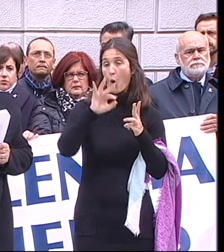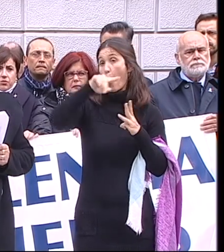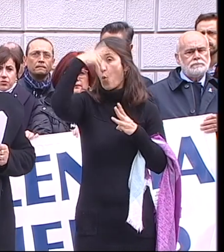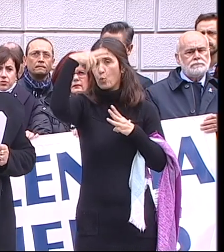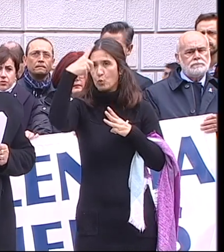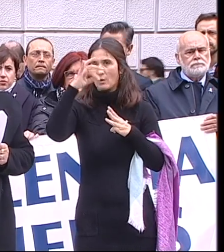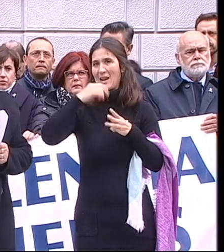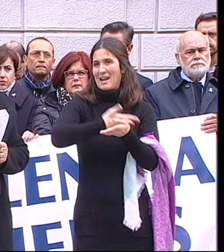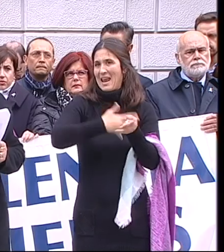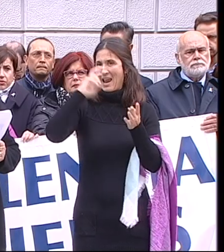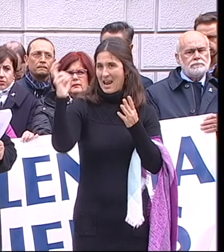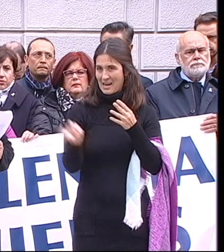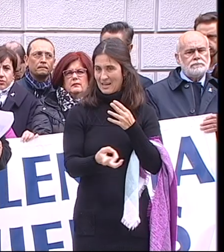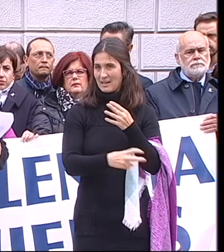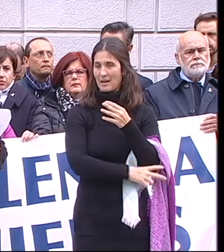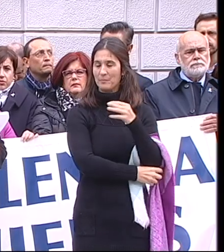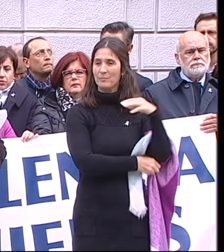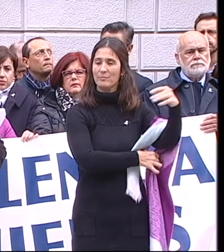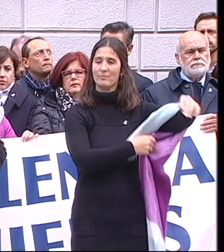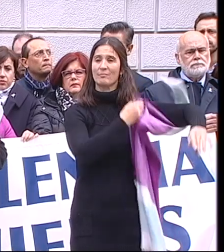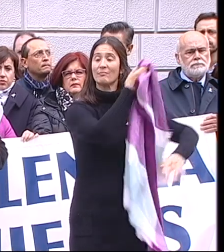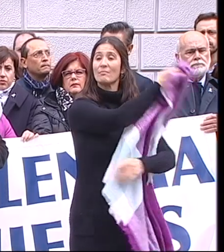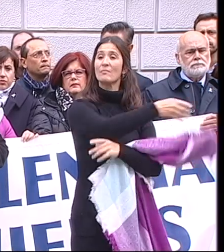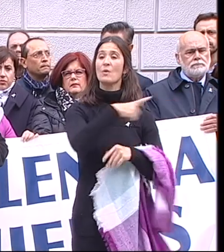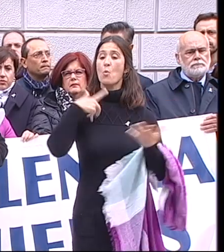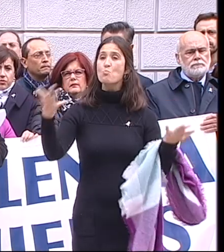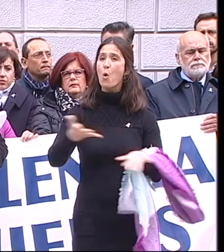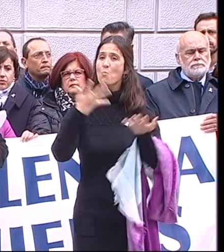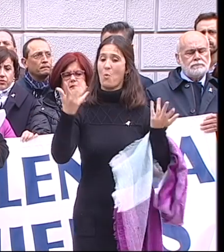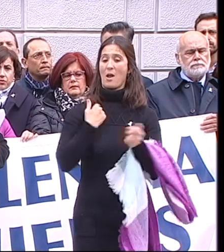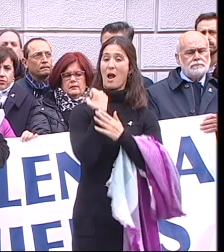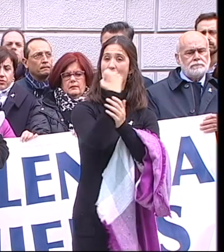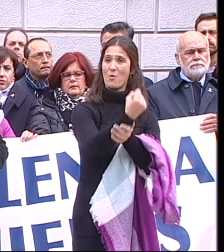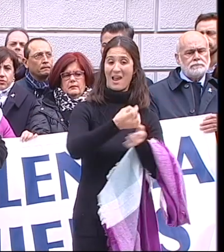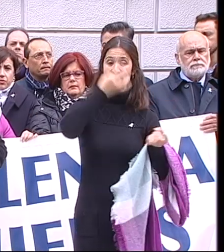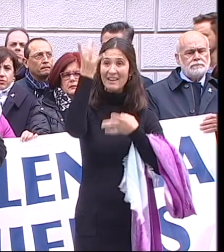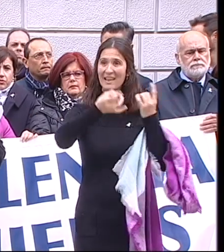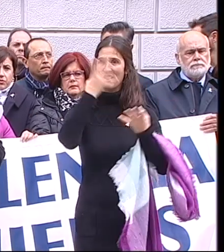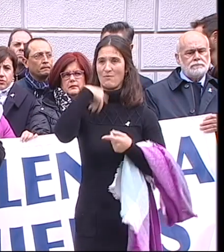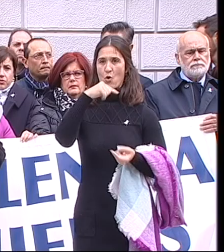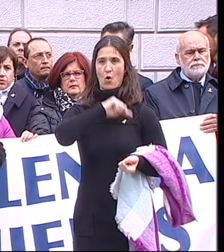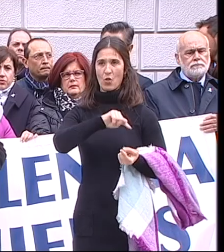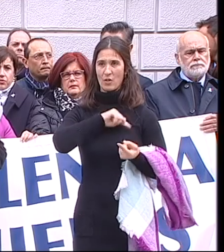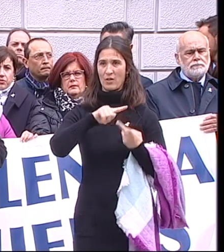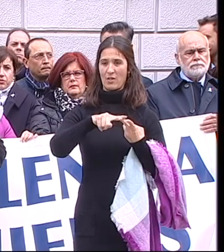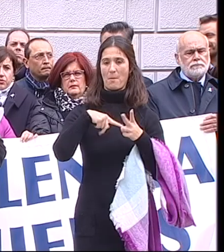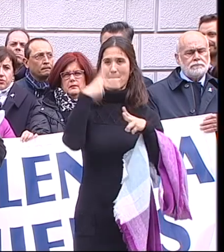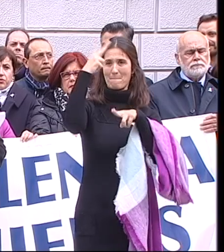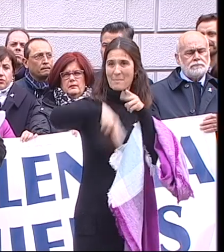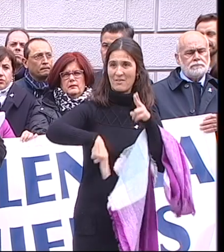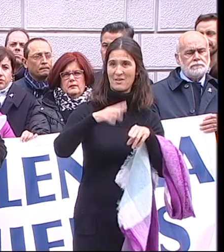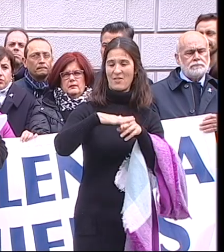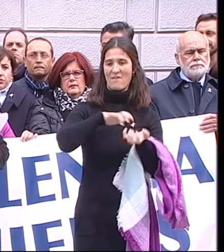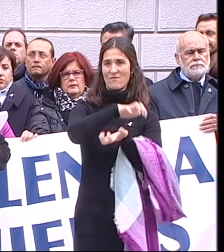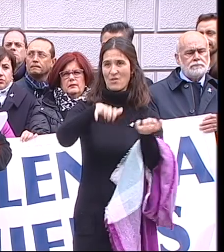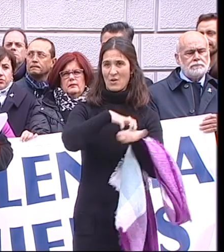cultural y étnica. Promover y apoyar las iniciativas de concienciación y prevención de violencia